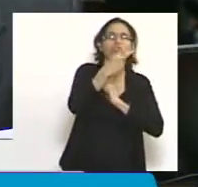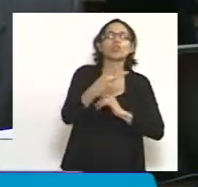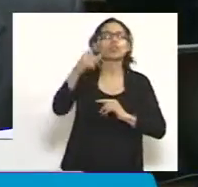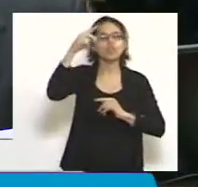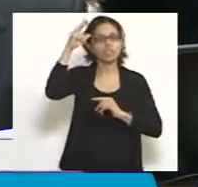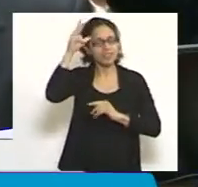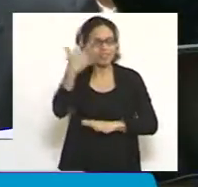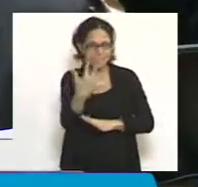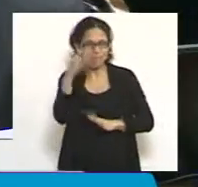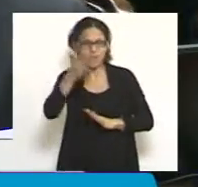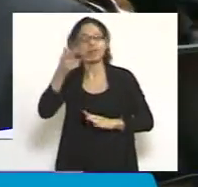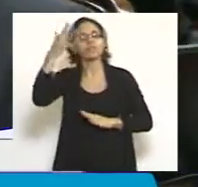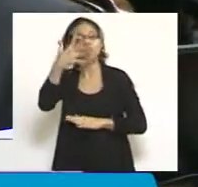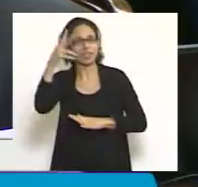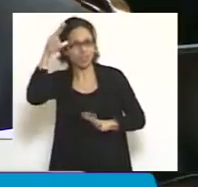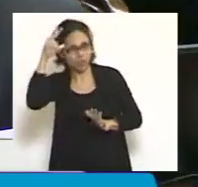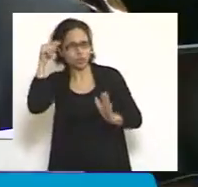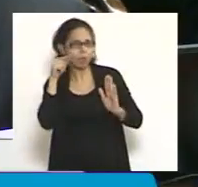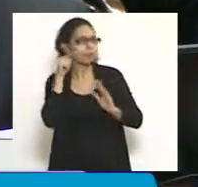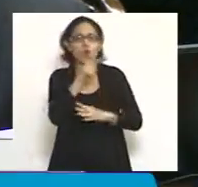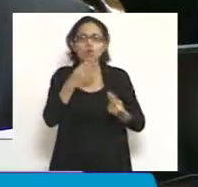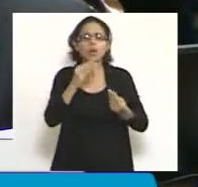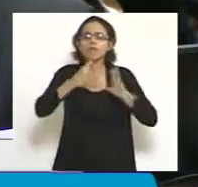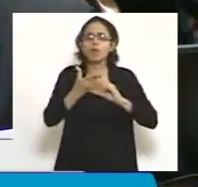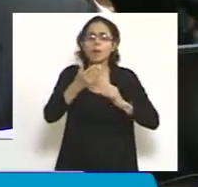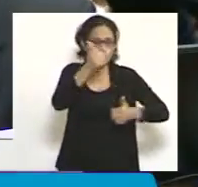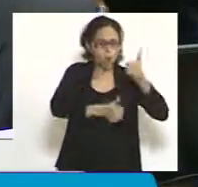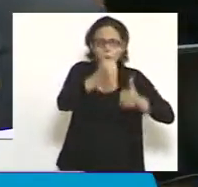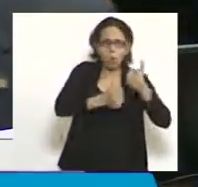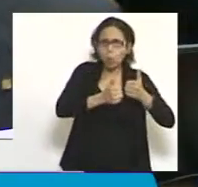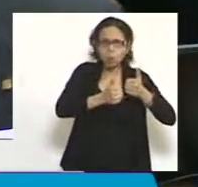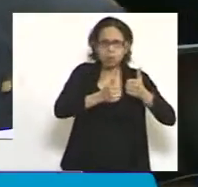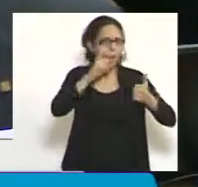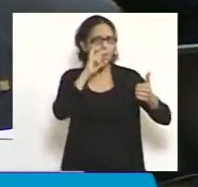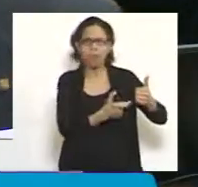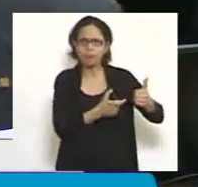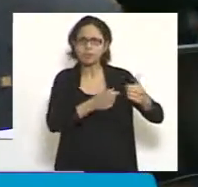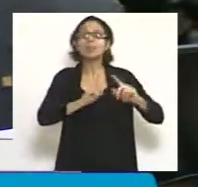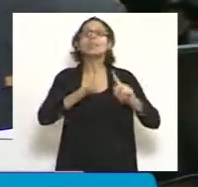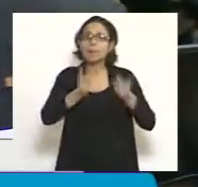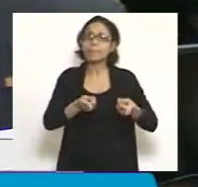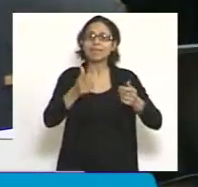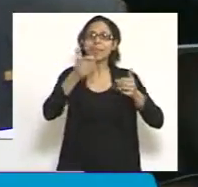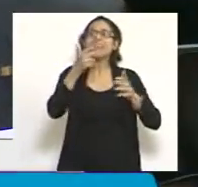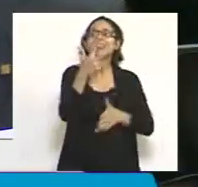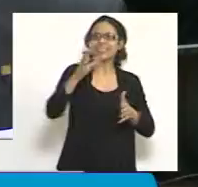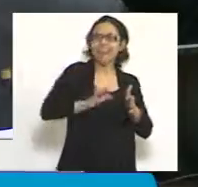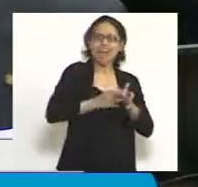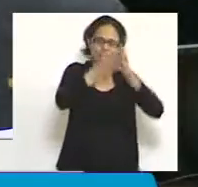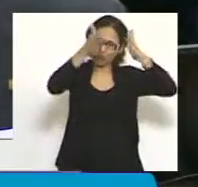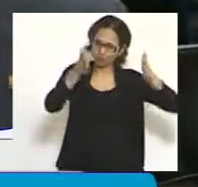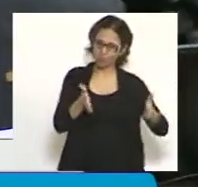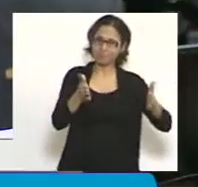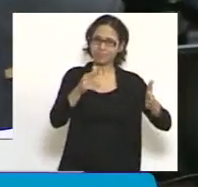1285/58, no se va a respetar los concursos y los 3 años que tienen que respetarse para que un